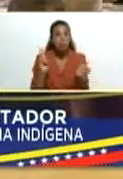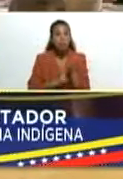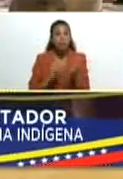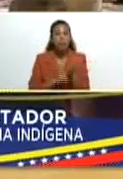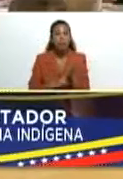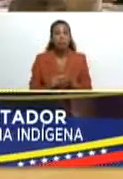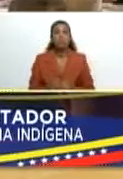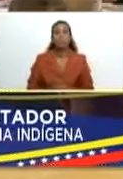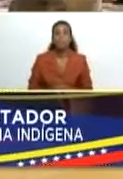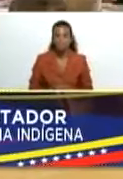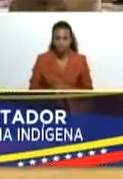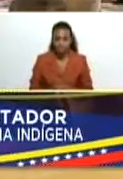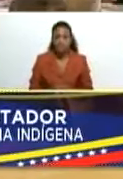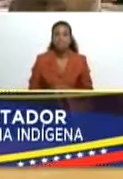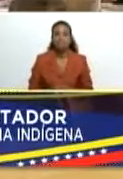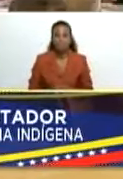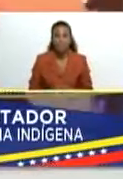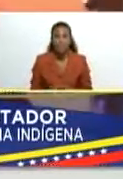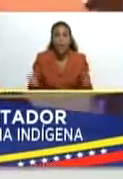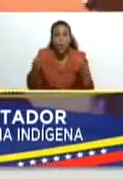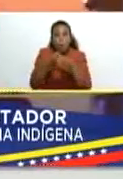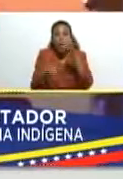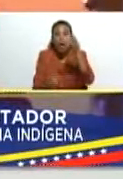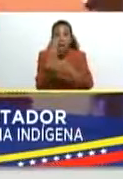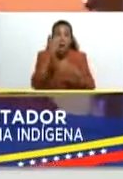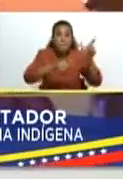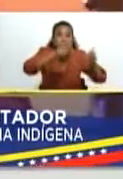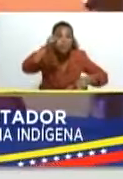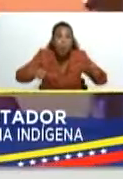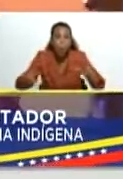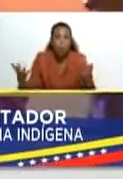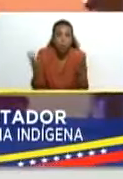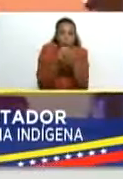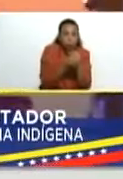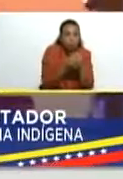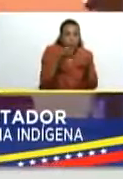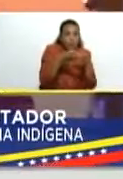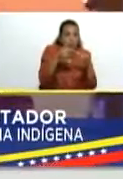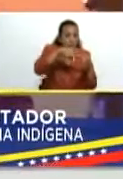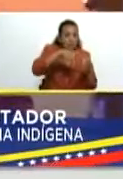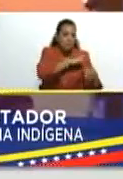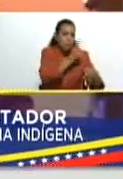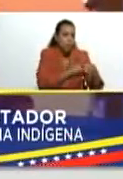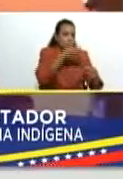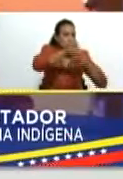compañeros. Hay que armar equipo y dotarlos de fuerza.